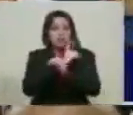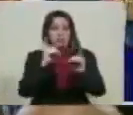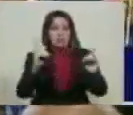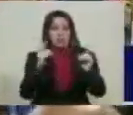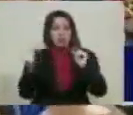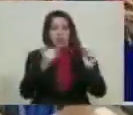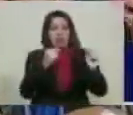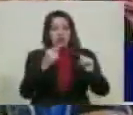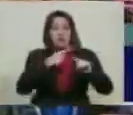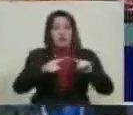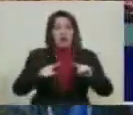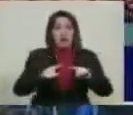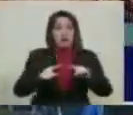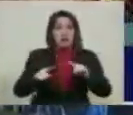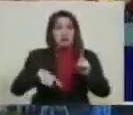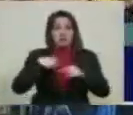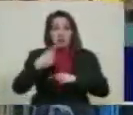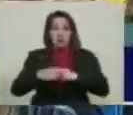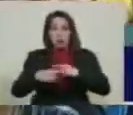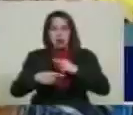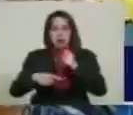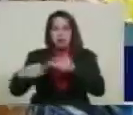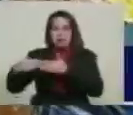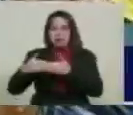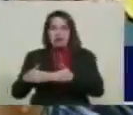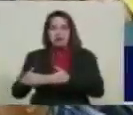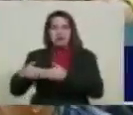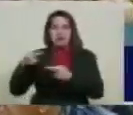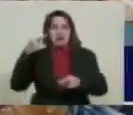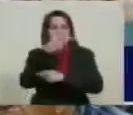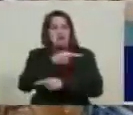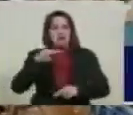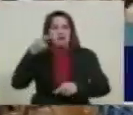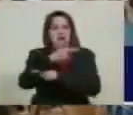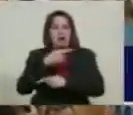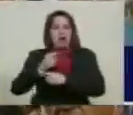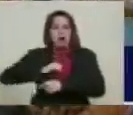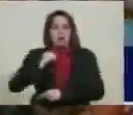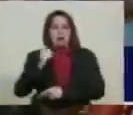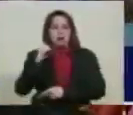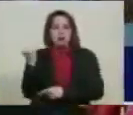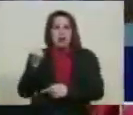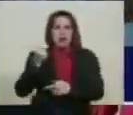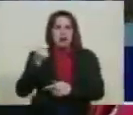del norte, o al final viene una orden de Bogotá.